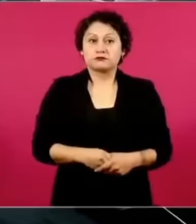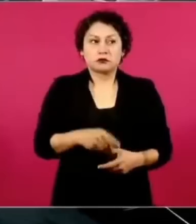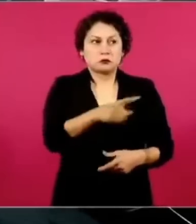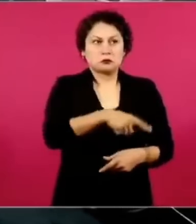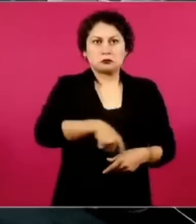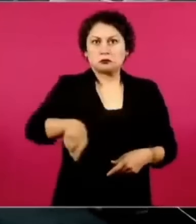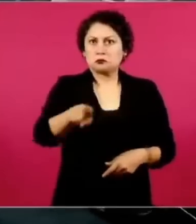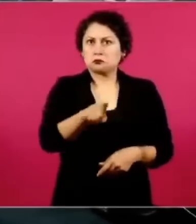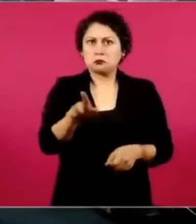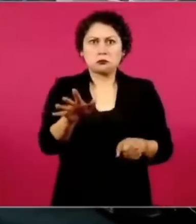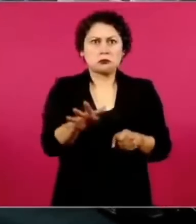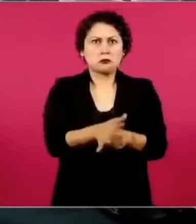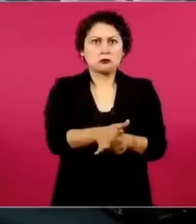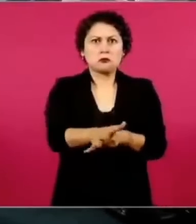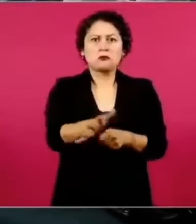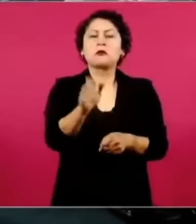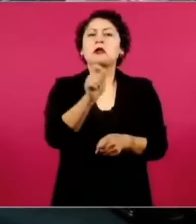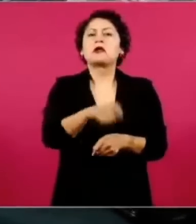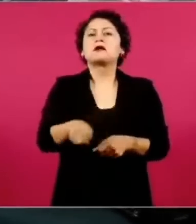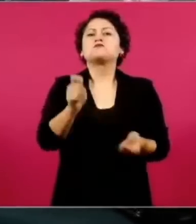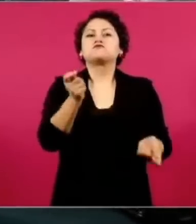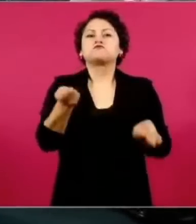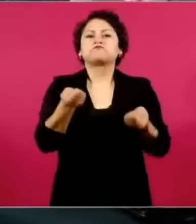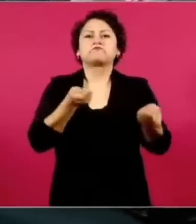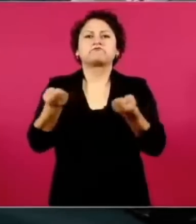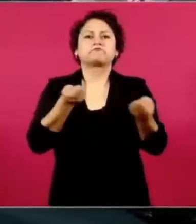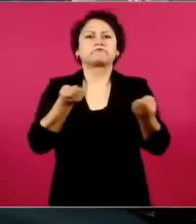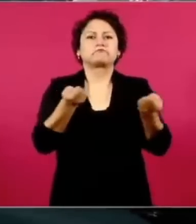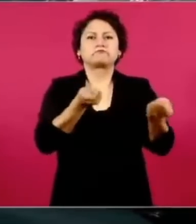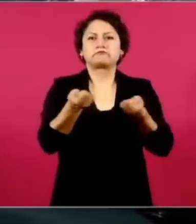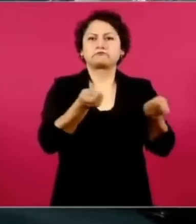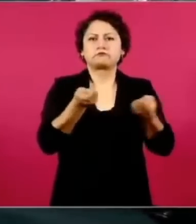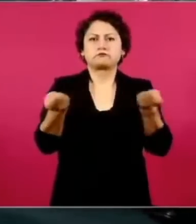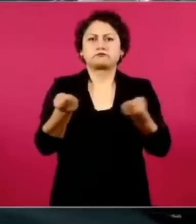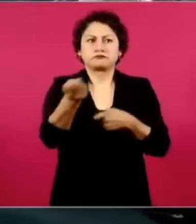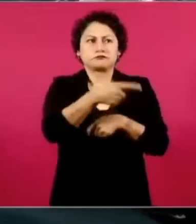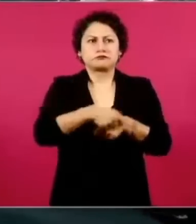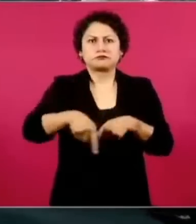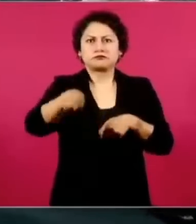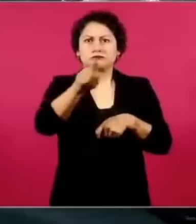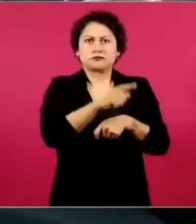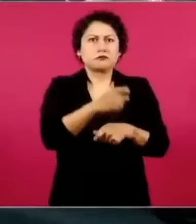ellos eran los que influían